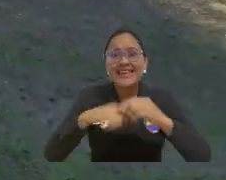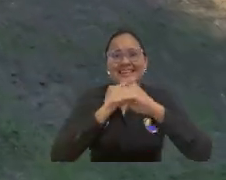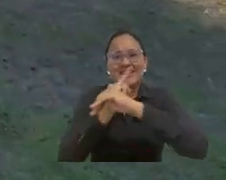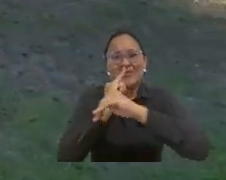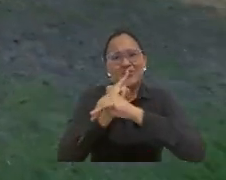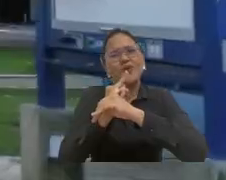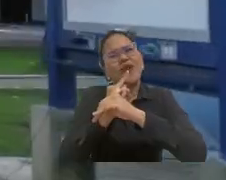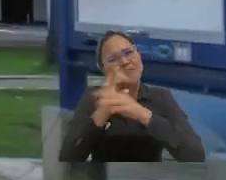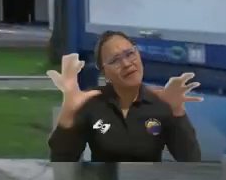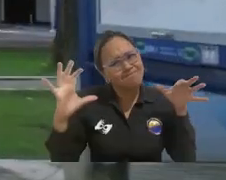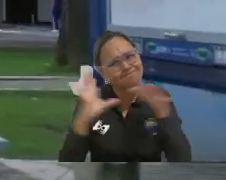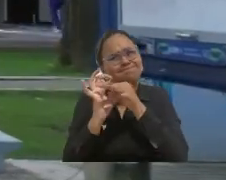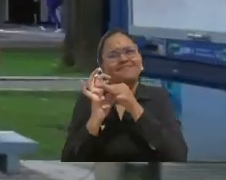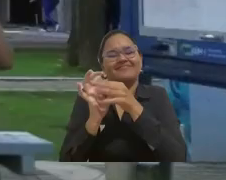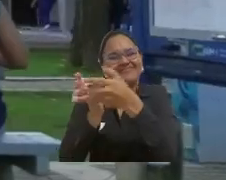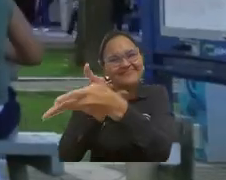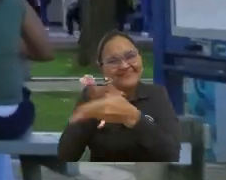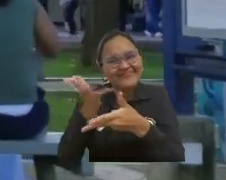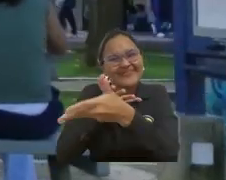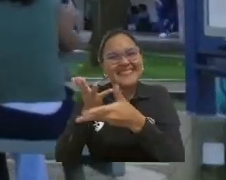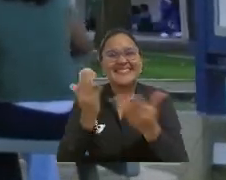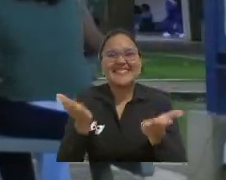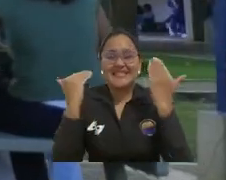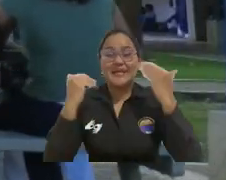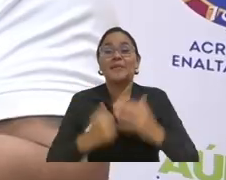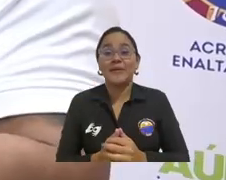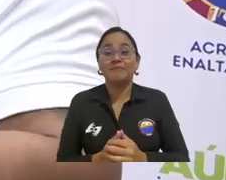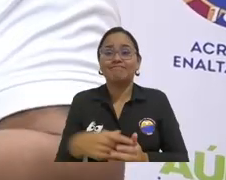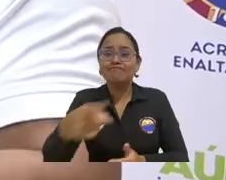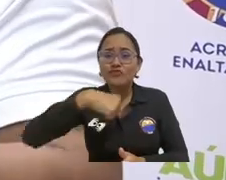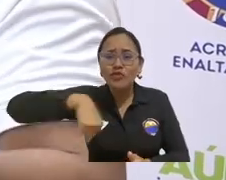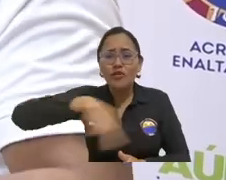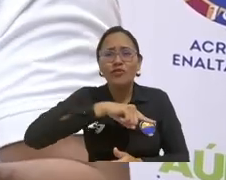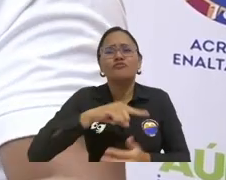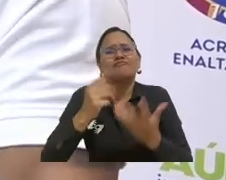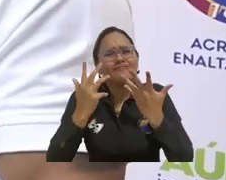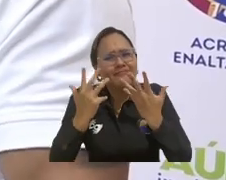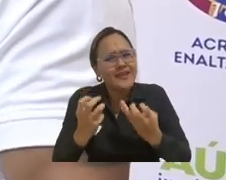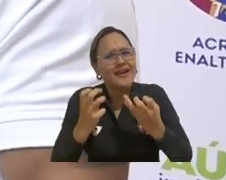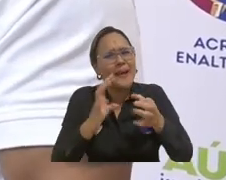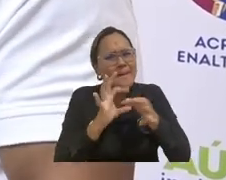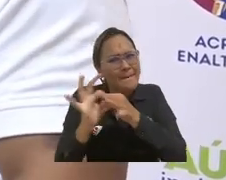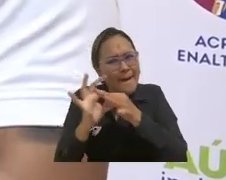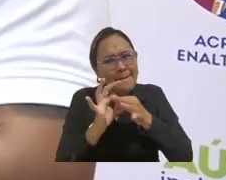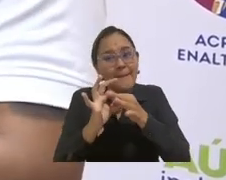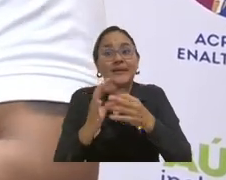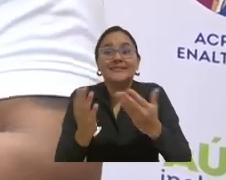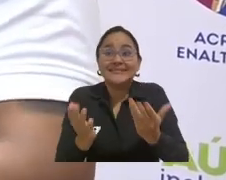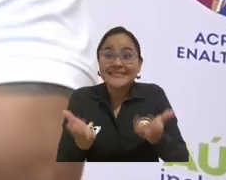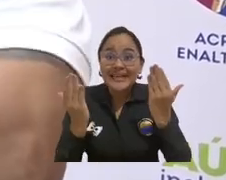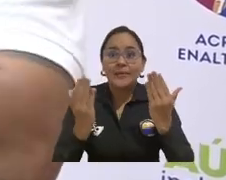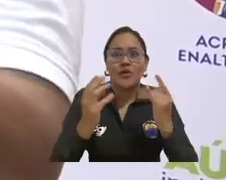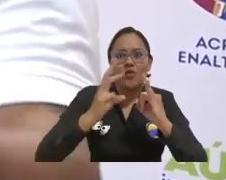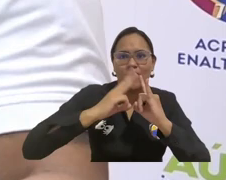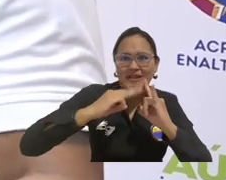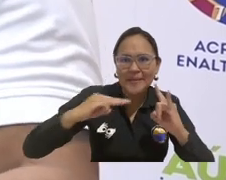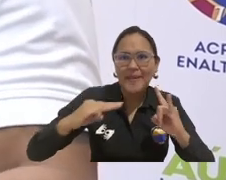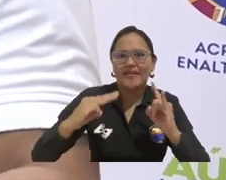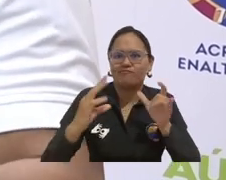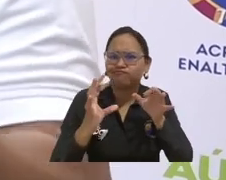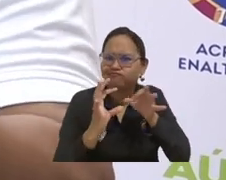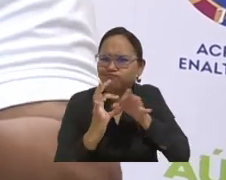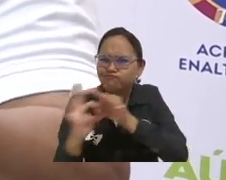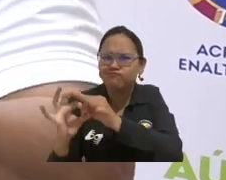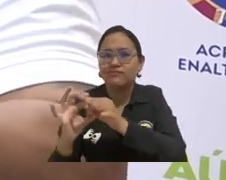otras. Entonces nosotros valoramos la apertura de decir, oiga, que confiamos en la universidad, y no solo en la universidad, en general en las